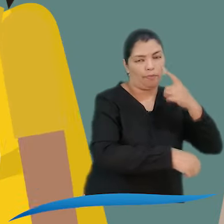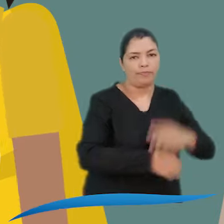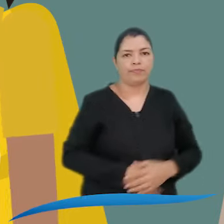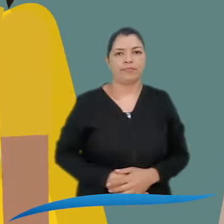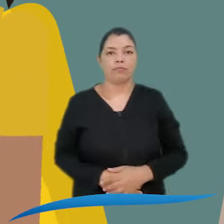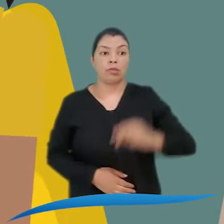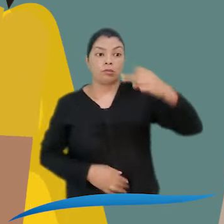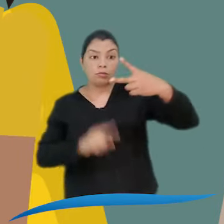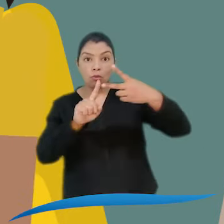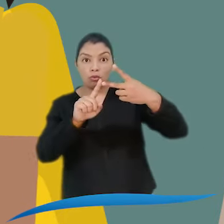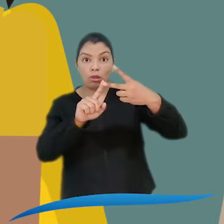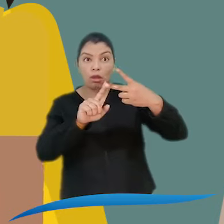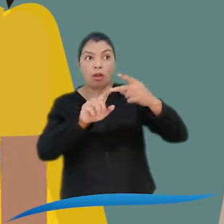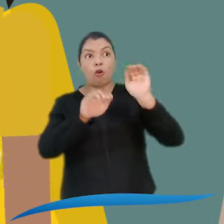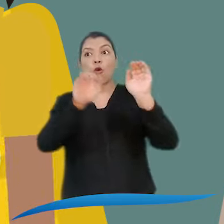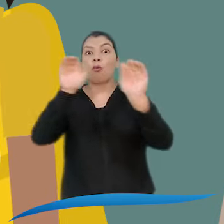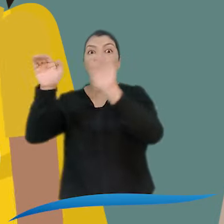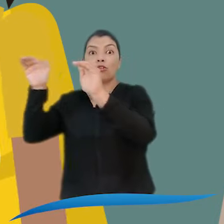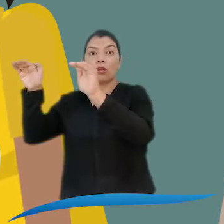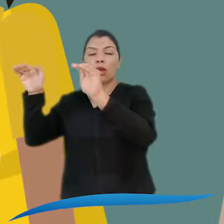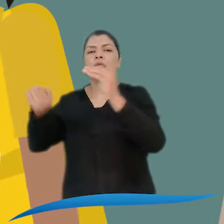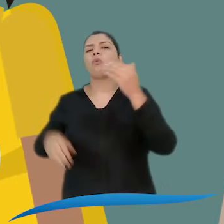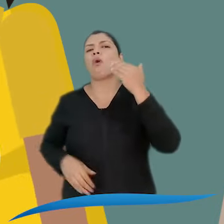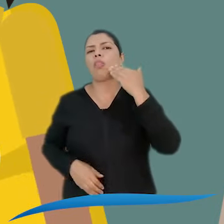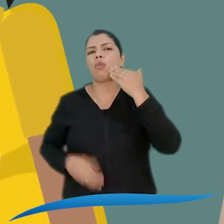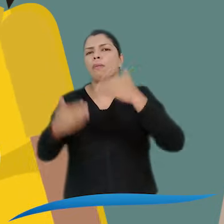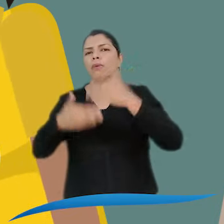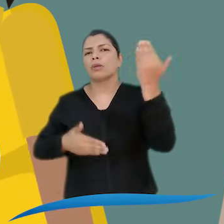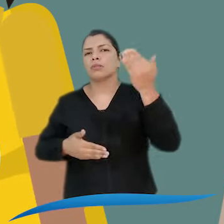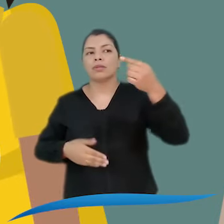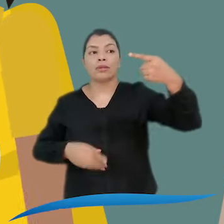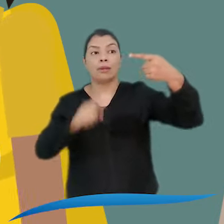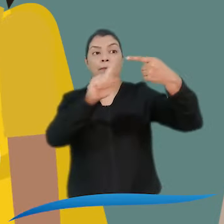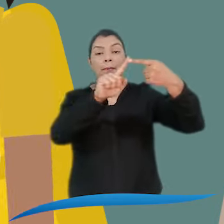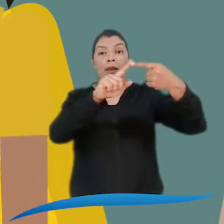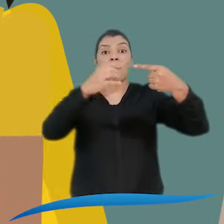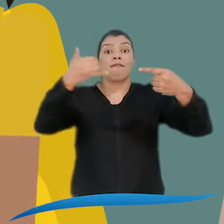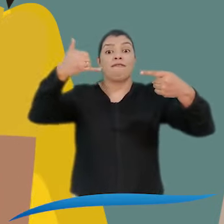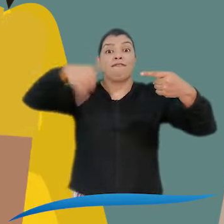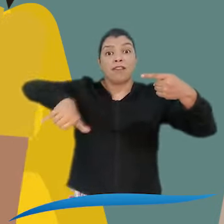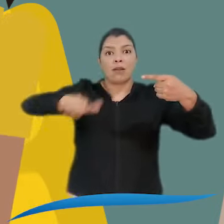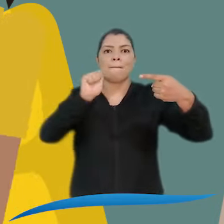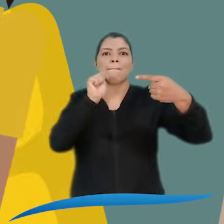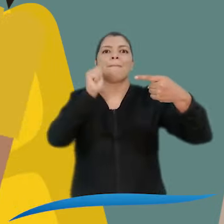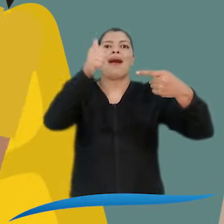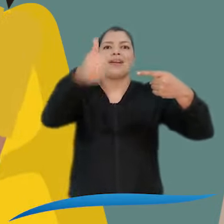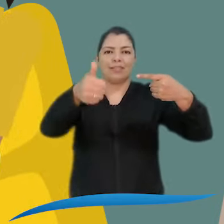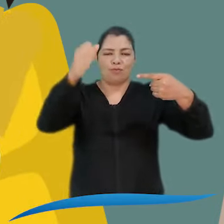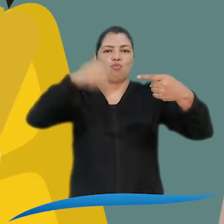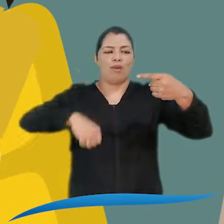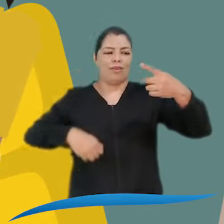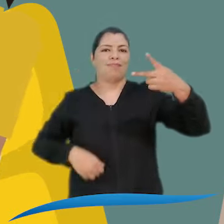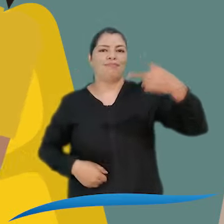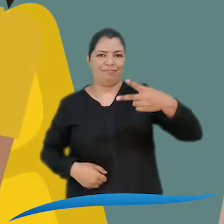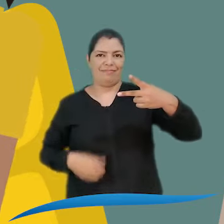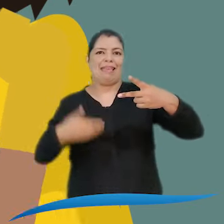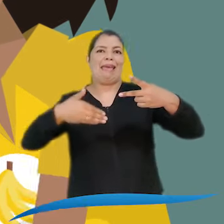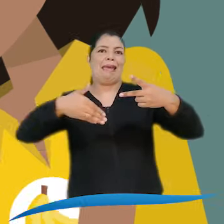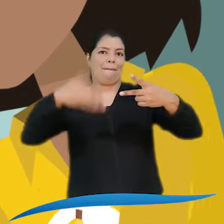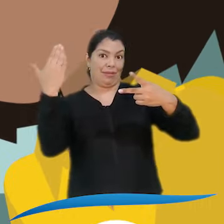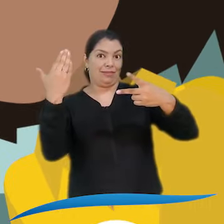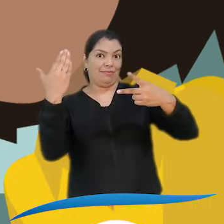de inicio de la segunda actividad, la convocatoria pública, se refiere al día hábil siguiente de la fecha de cierre de la primera